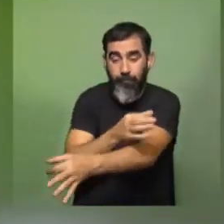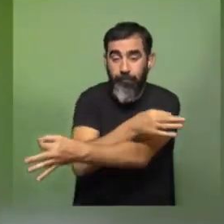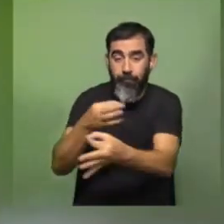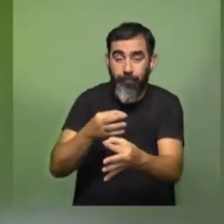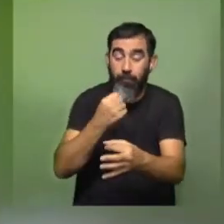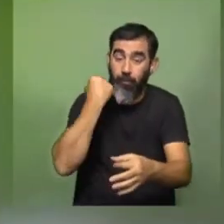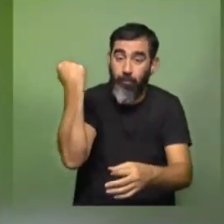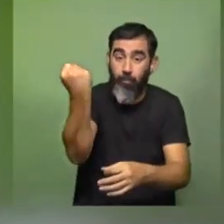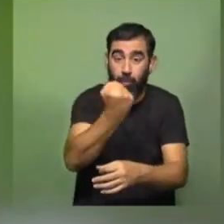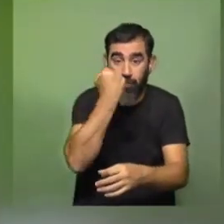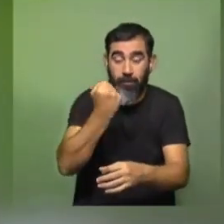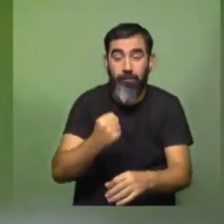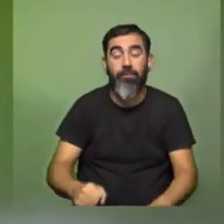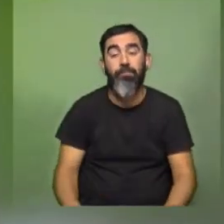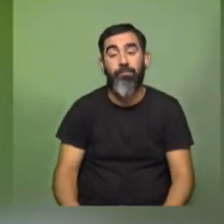algo importante.